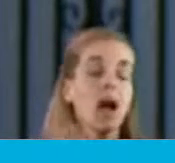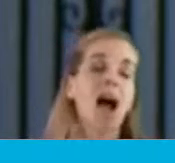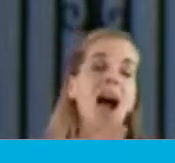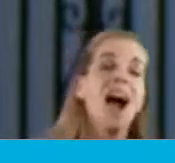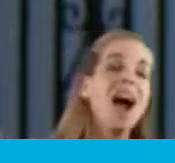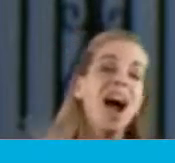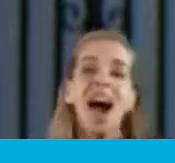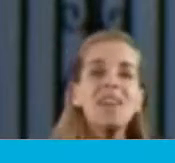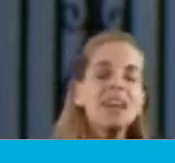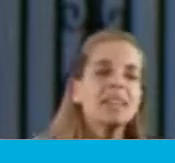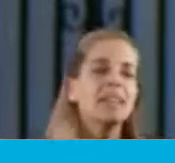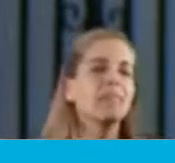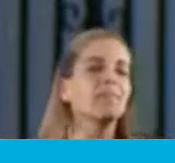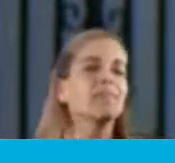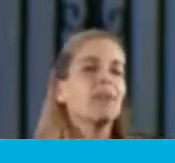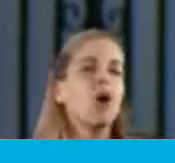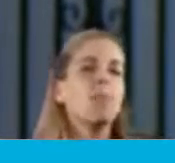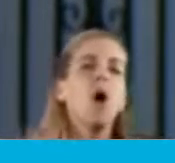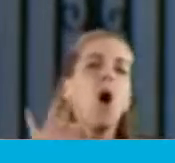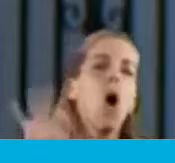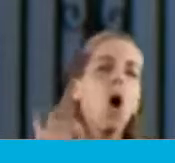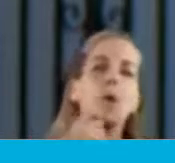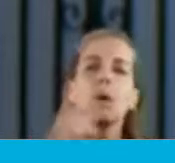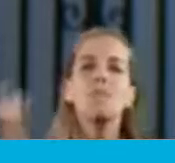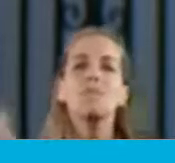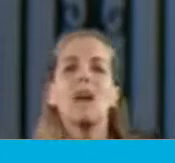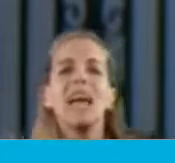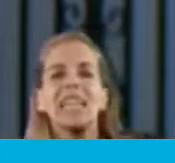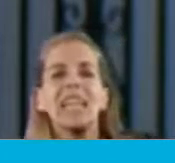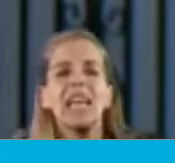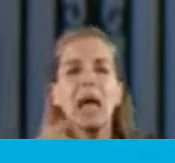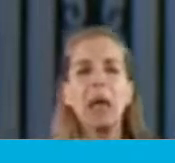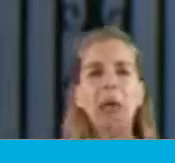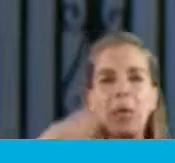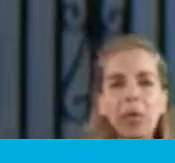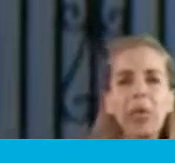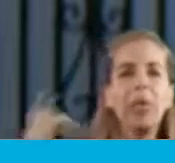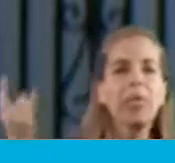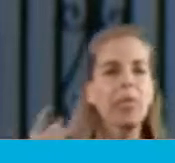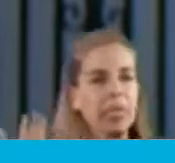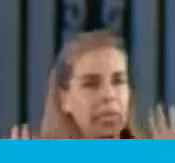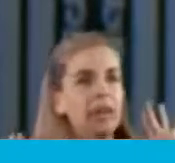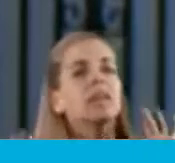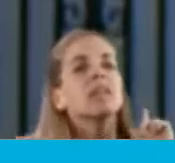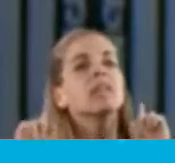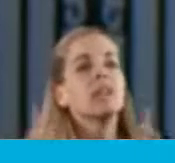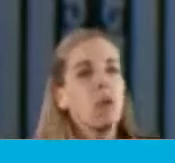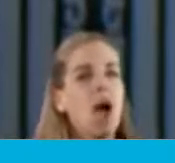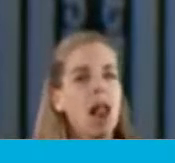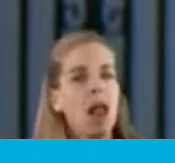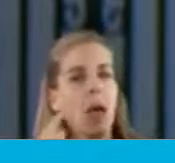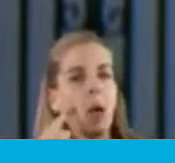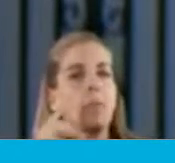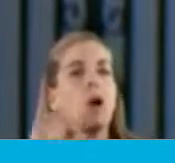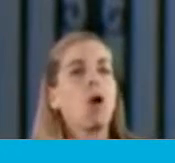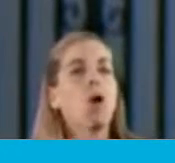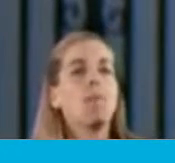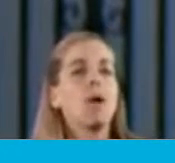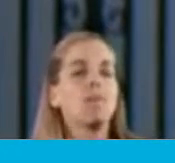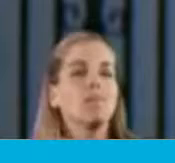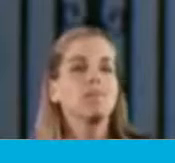con voces altisonantes o simplemente con mentiras. En cualquier caso, los muros se levantan para